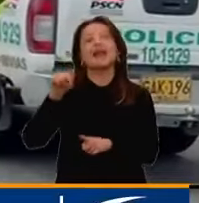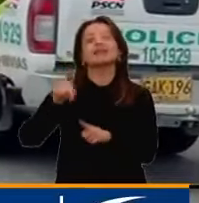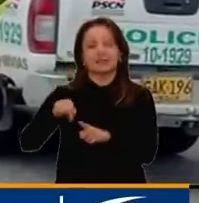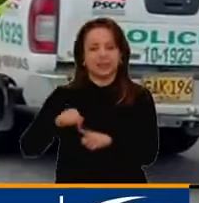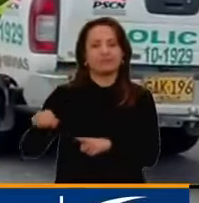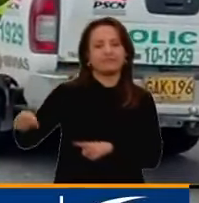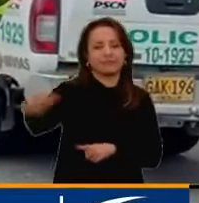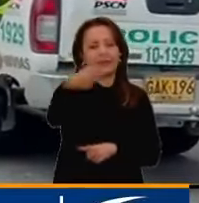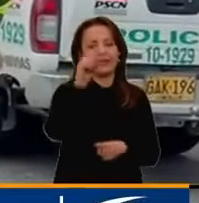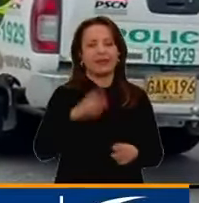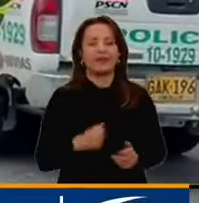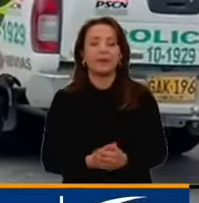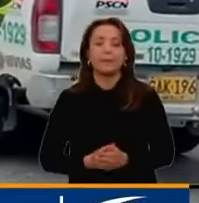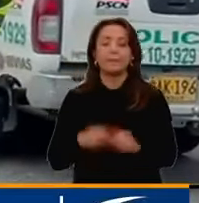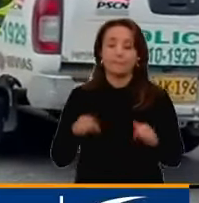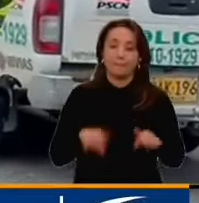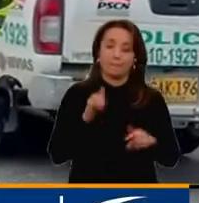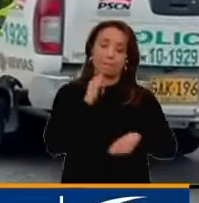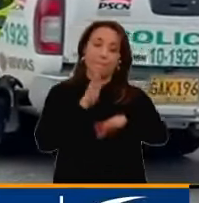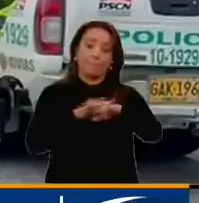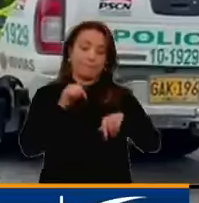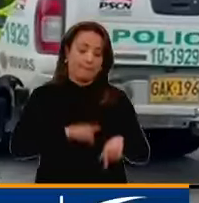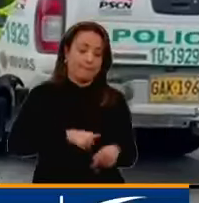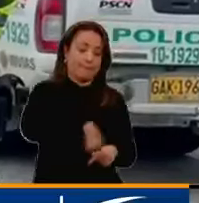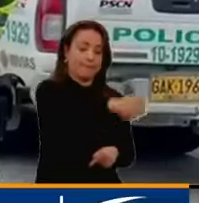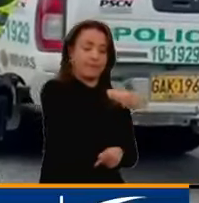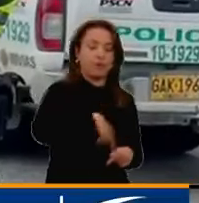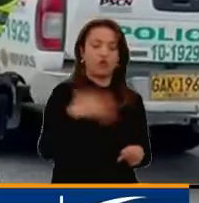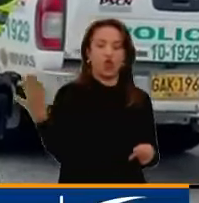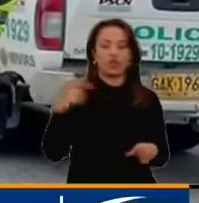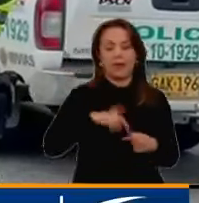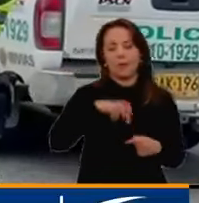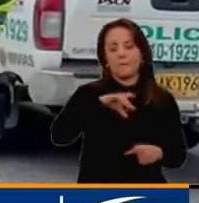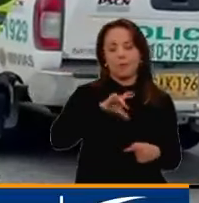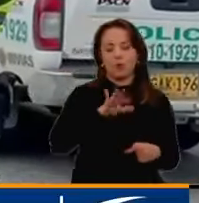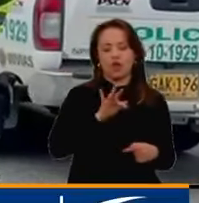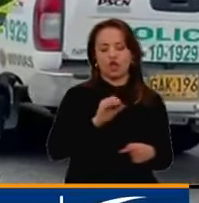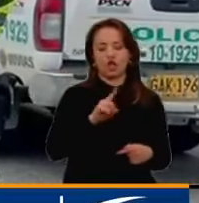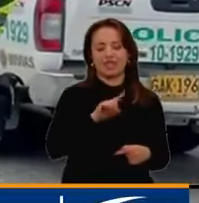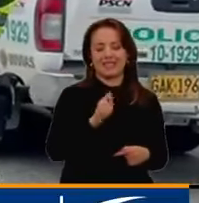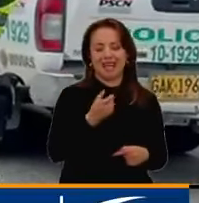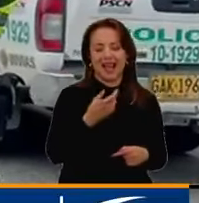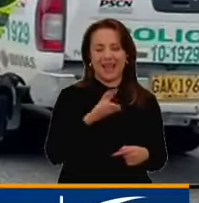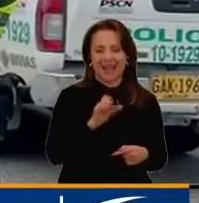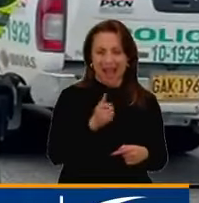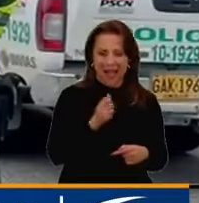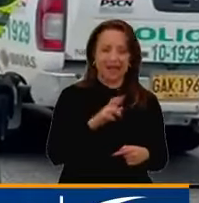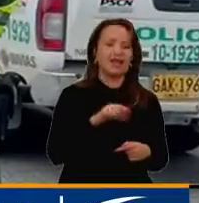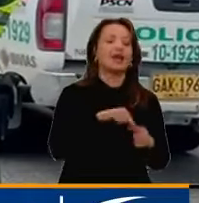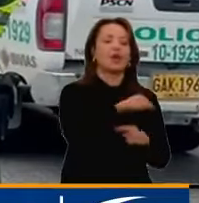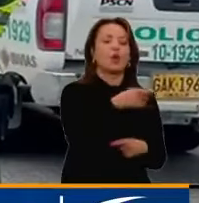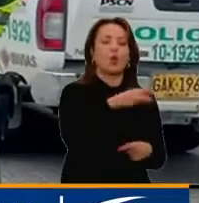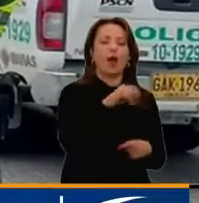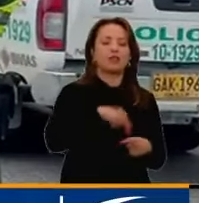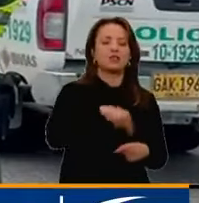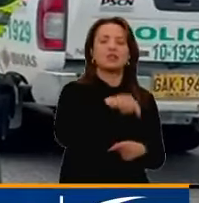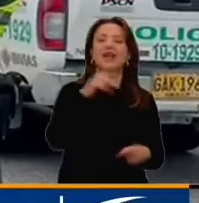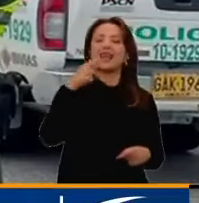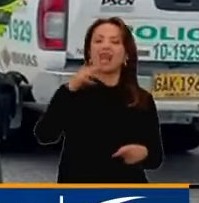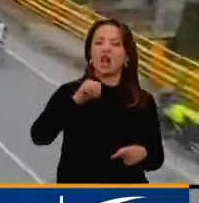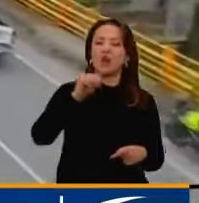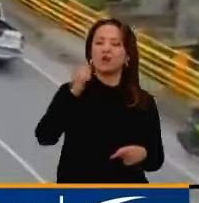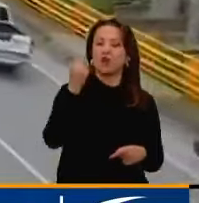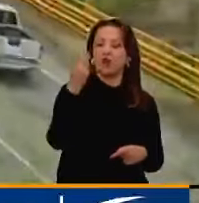que comunica nuestro municipio Puerto Salgar, Guaduas, en el kilómetro 12, viaducto Sardinata. Queríamos mostrarle